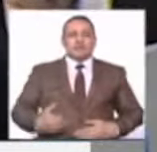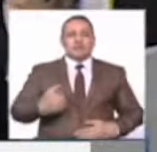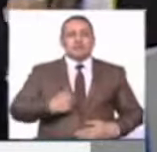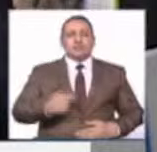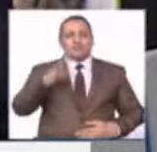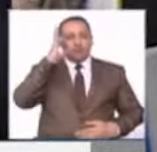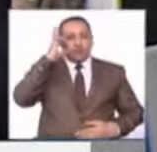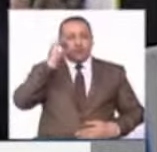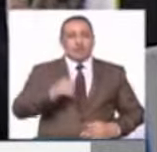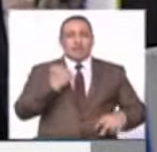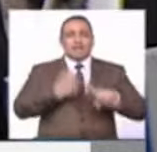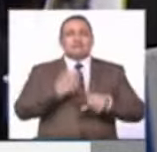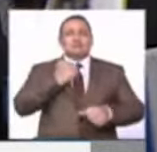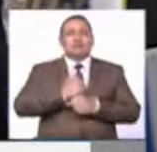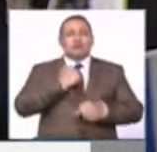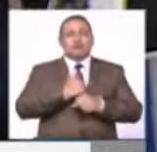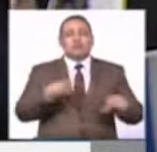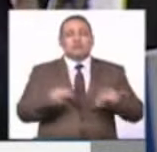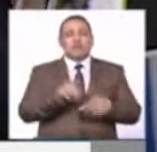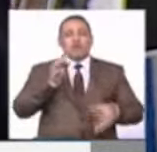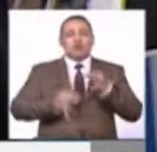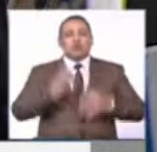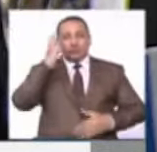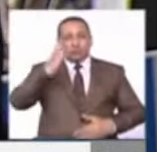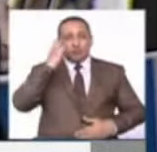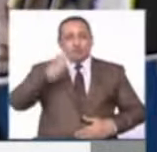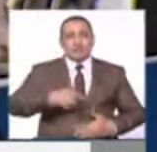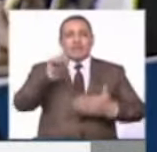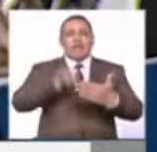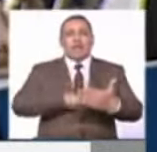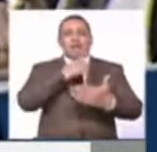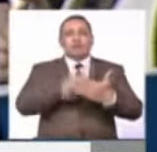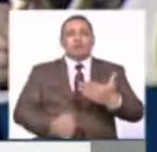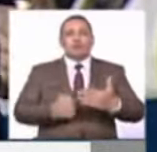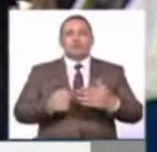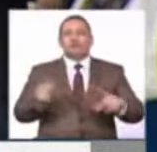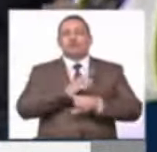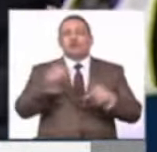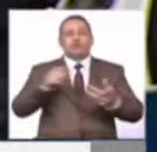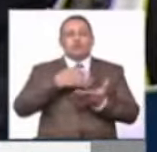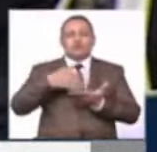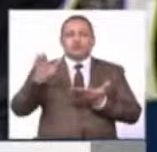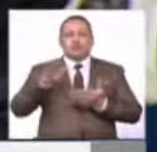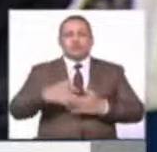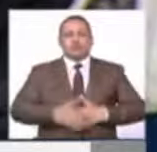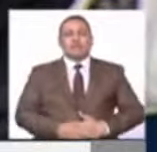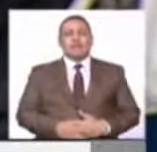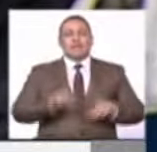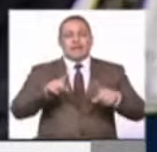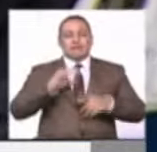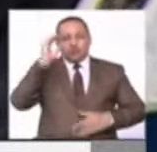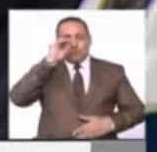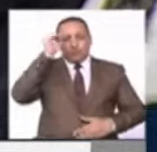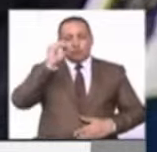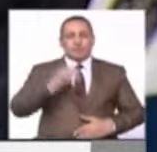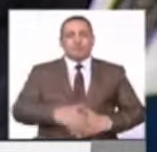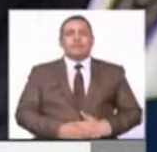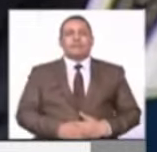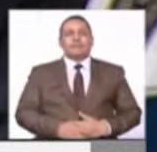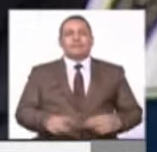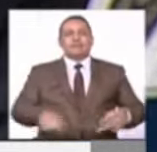eran exfuncionarios y en juicio político se les inhabilitó no se les destituyó es el punto primero